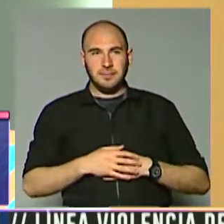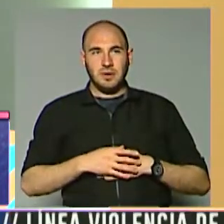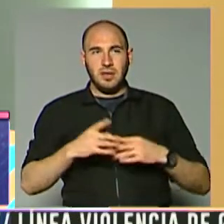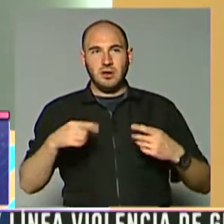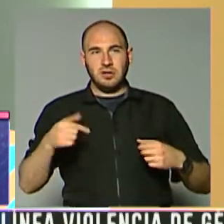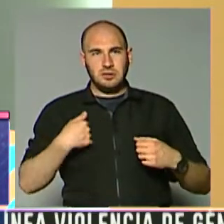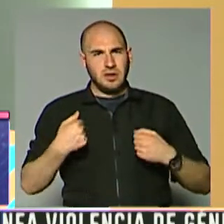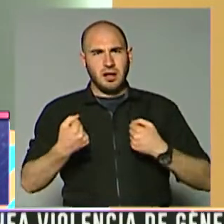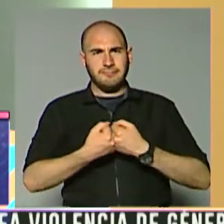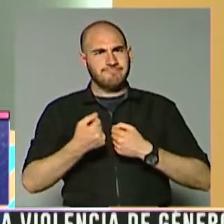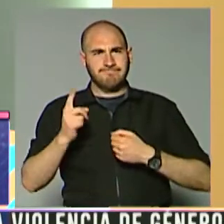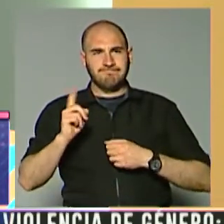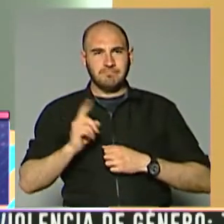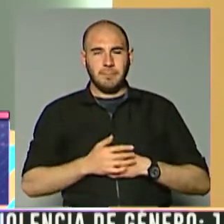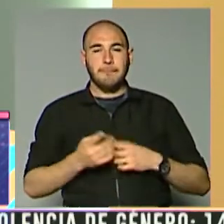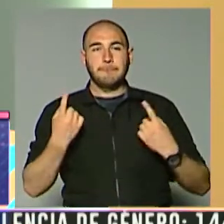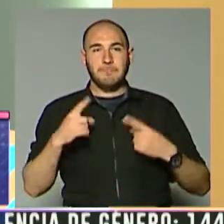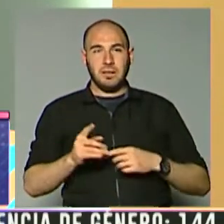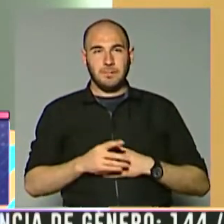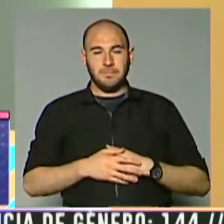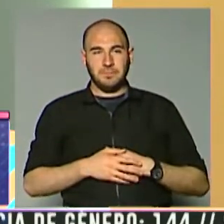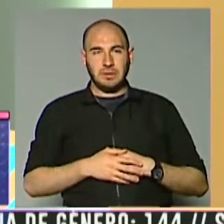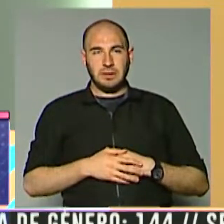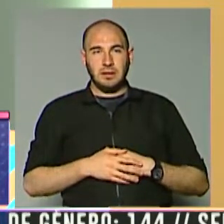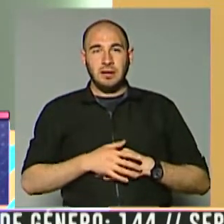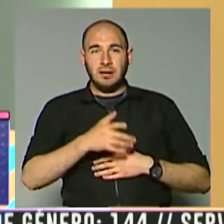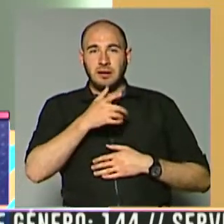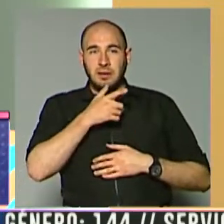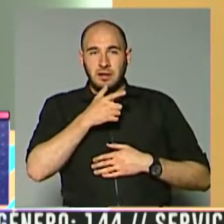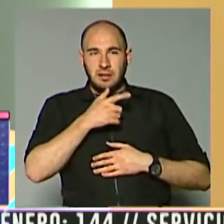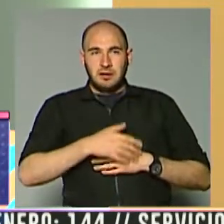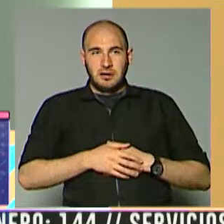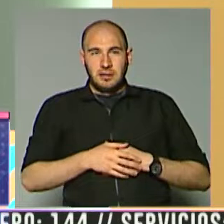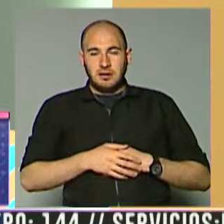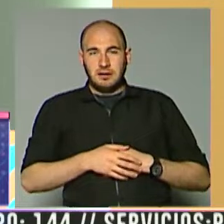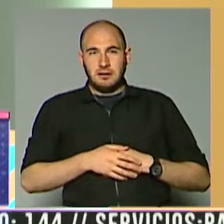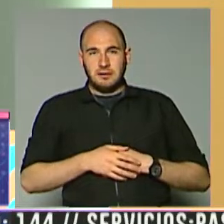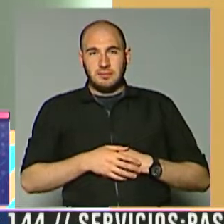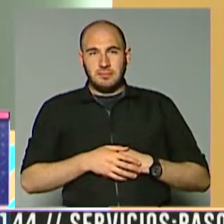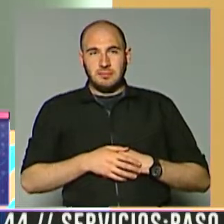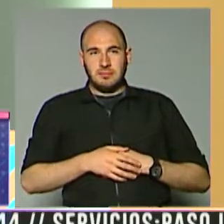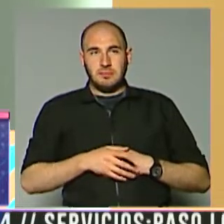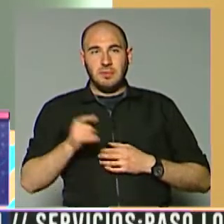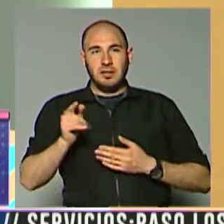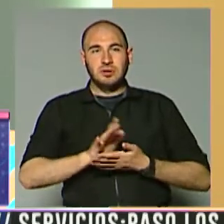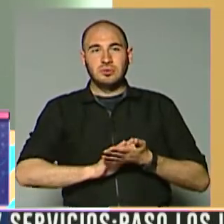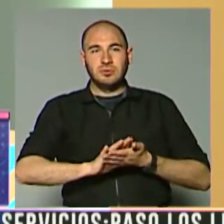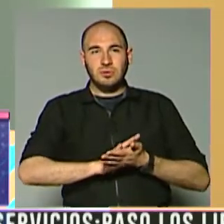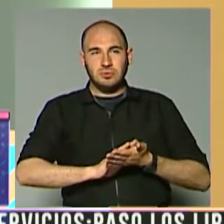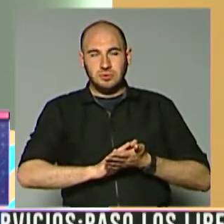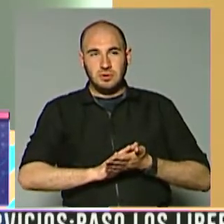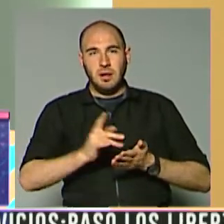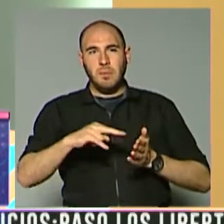yo tampoco comparto plenamente, pero me parece que, digamos, lejos de tratar de resolver